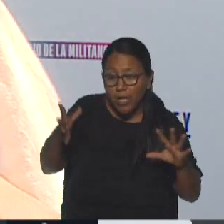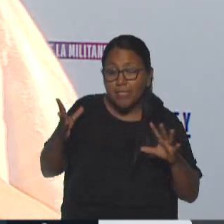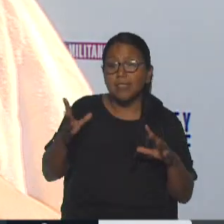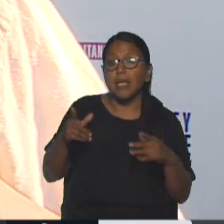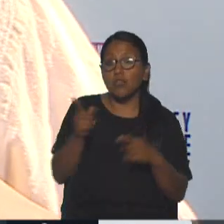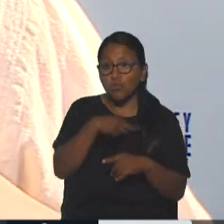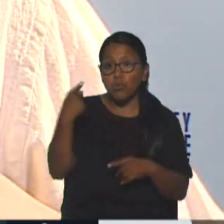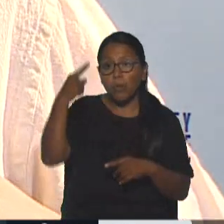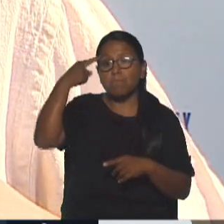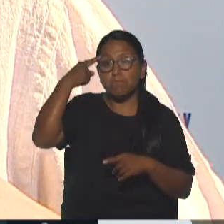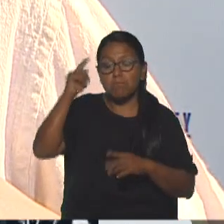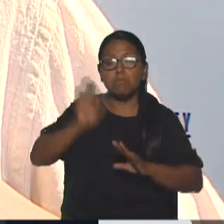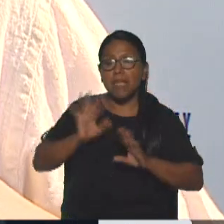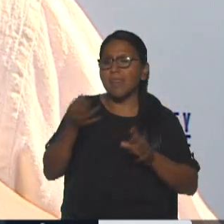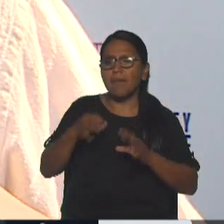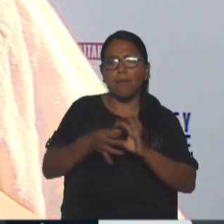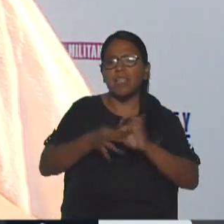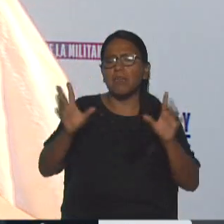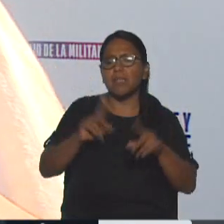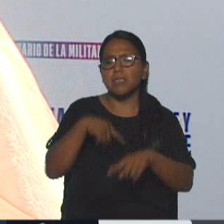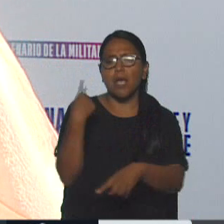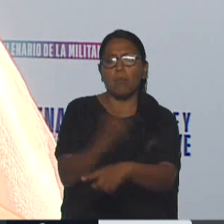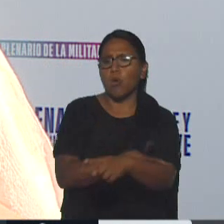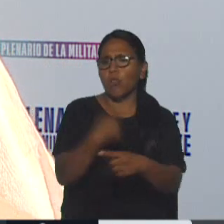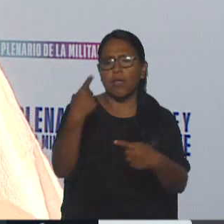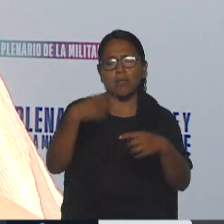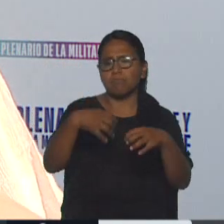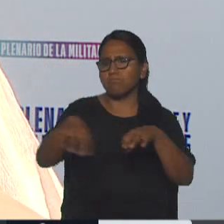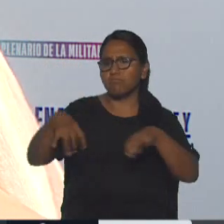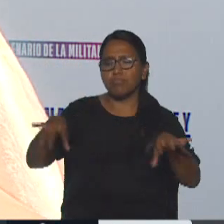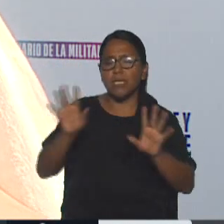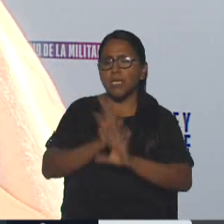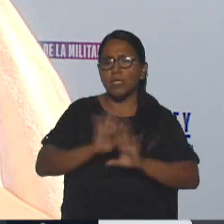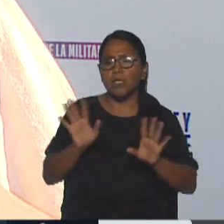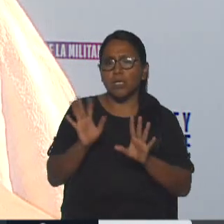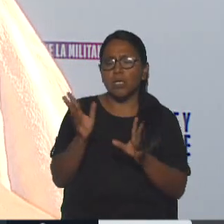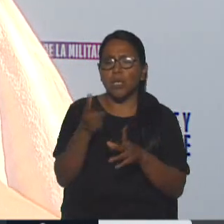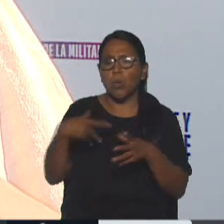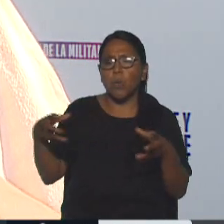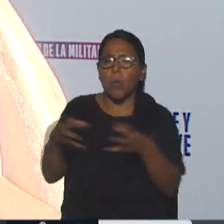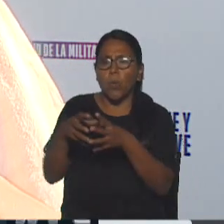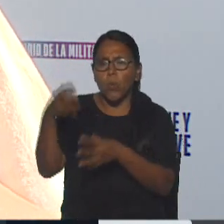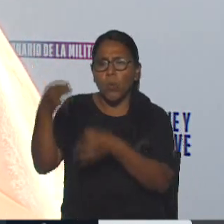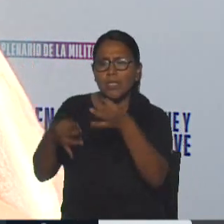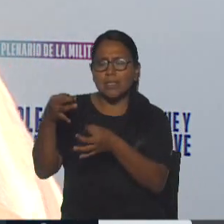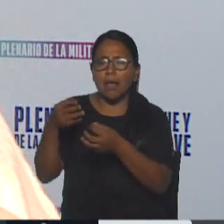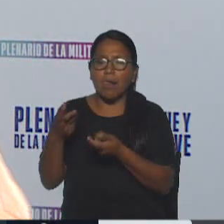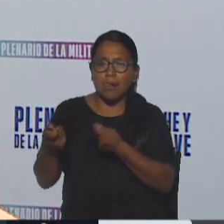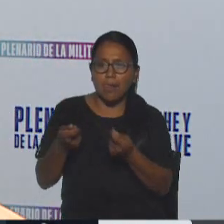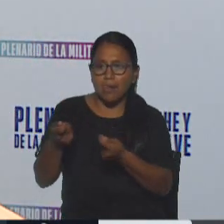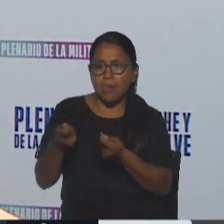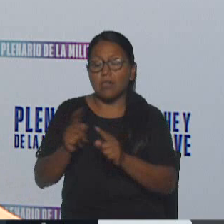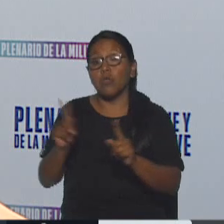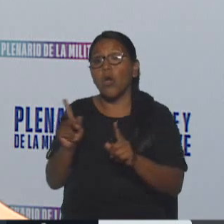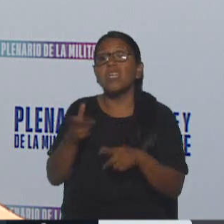nosotros creemos que tiene que haber independencia de poderes y no podemos ver una parte del sector judicial que juegue políticamente. Si